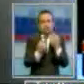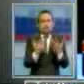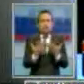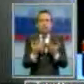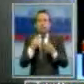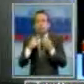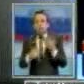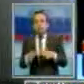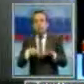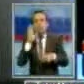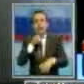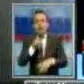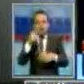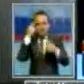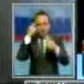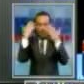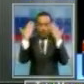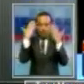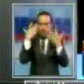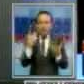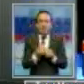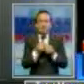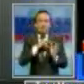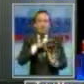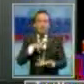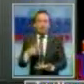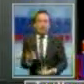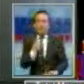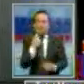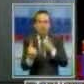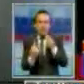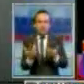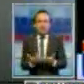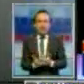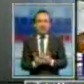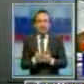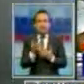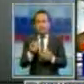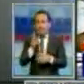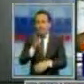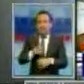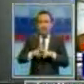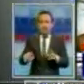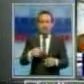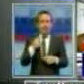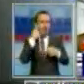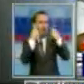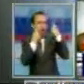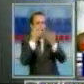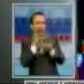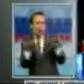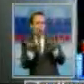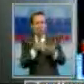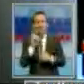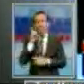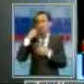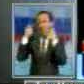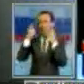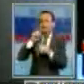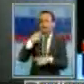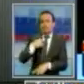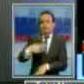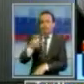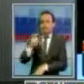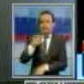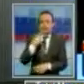y psicológicas del mundo. Del mundo. O sea, algo tenemos que hacer. ¿Estamos todos locos? No, no es que estén todos locos, pero yo viajo toda la semana a la pega